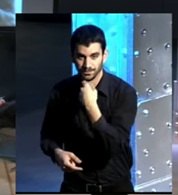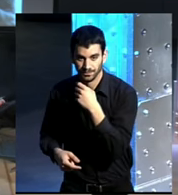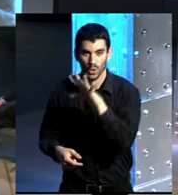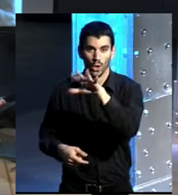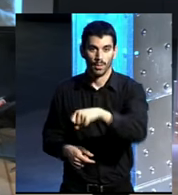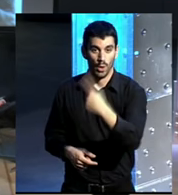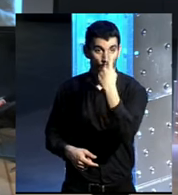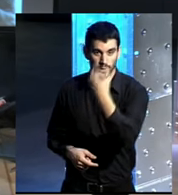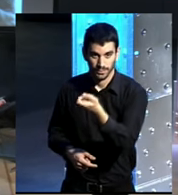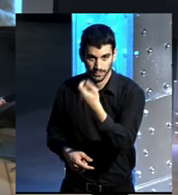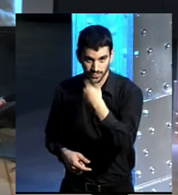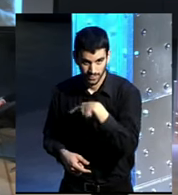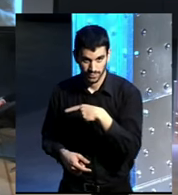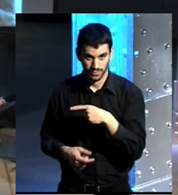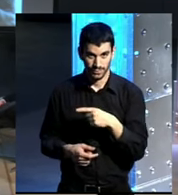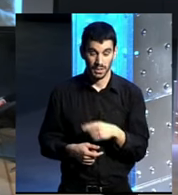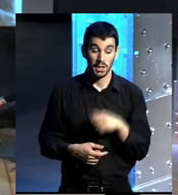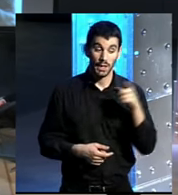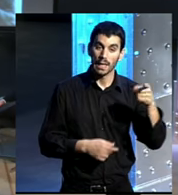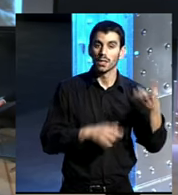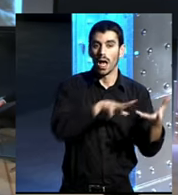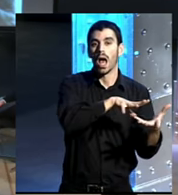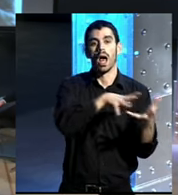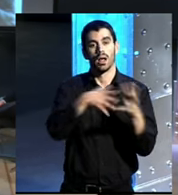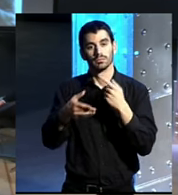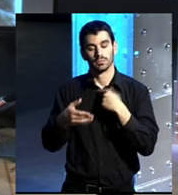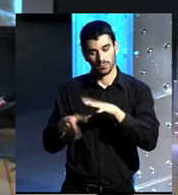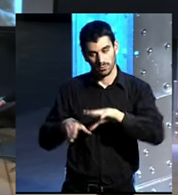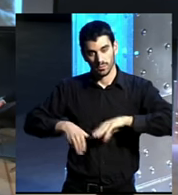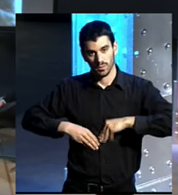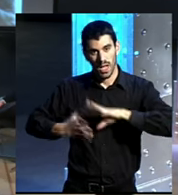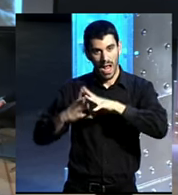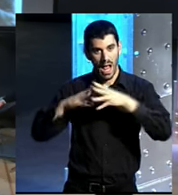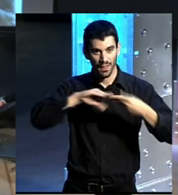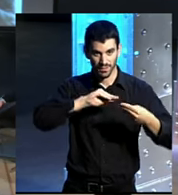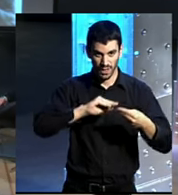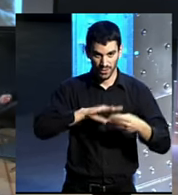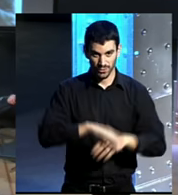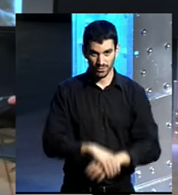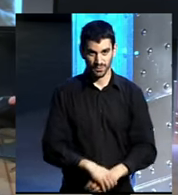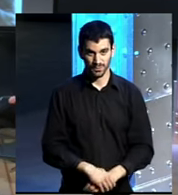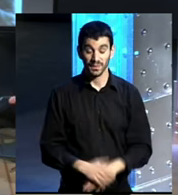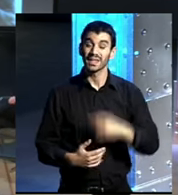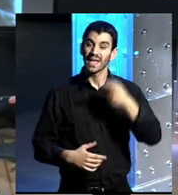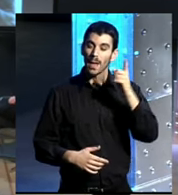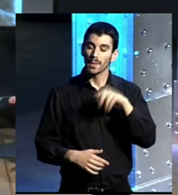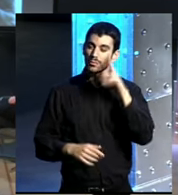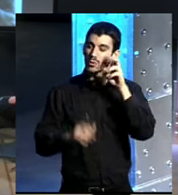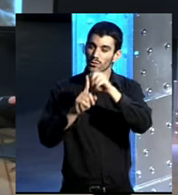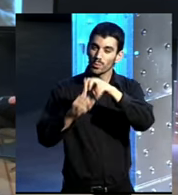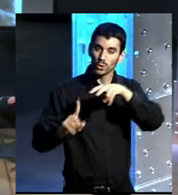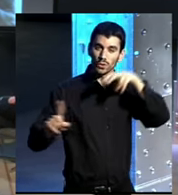su herramienta a la realidad de allí. Un enfoque más participativo a lo largo de toda la cadena de